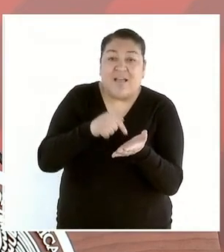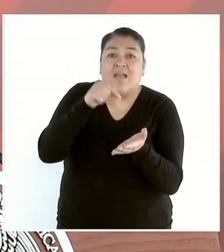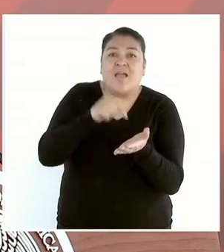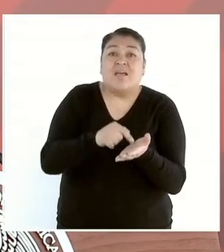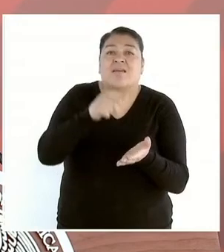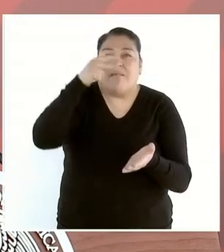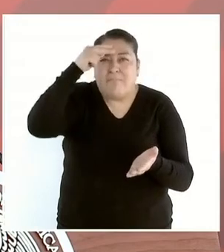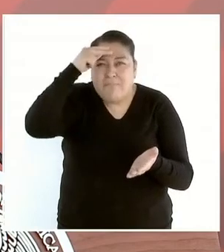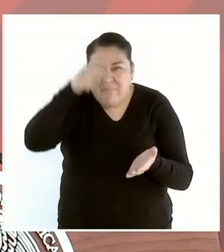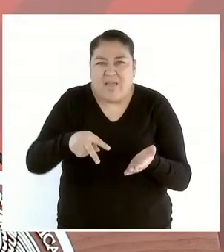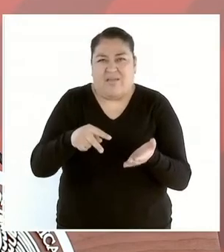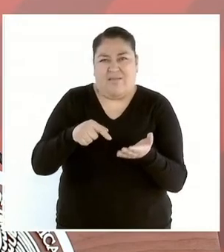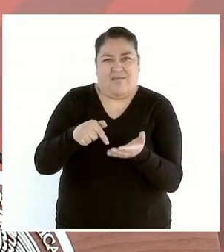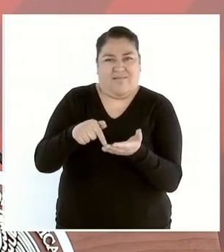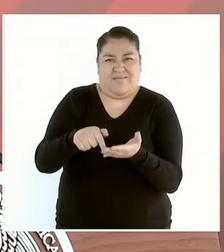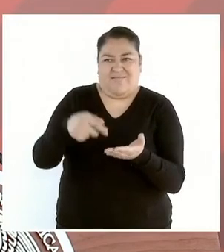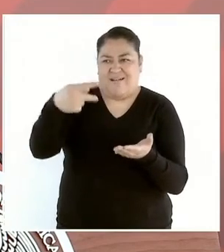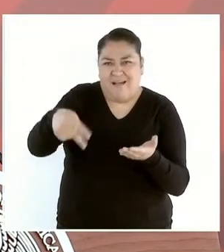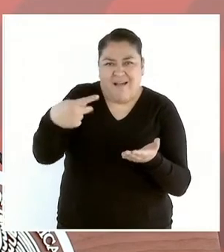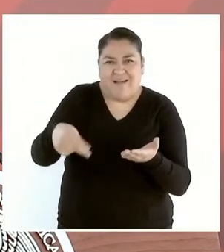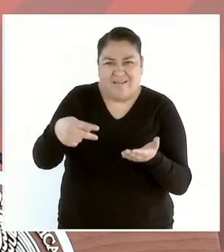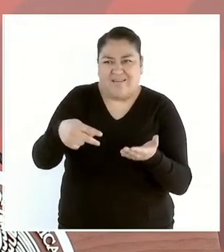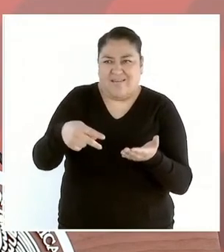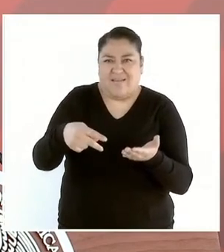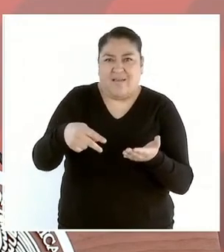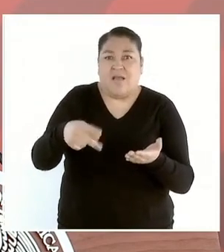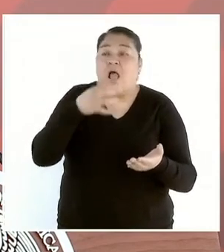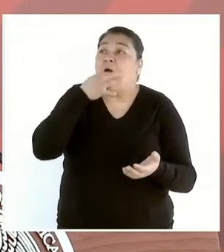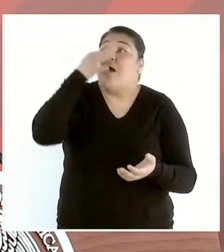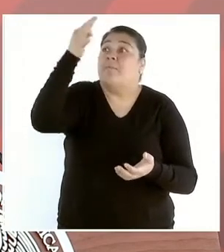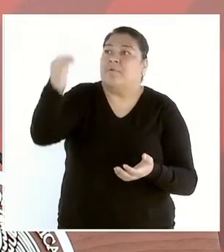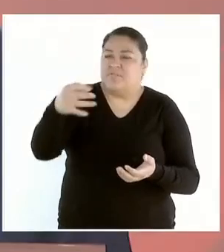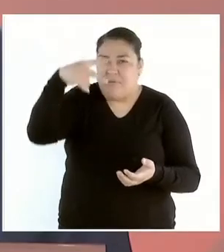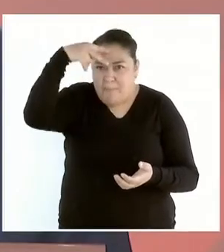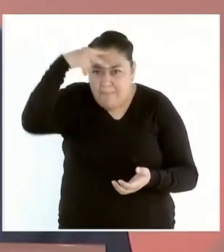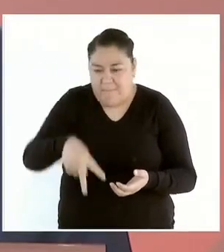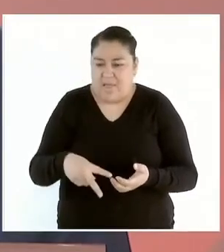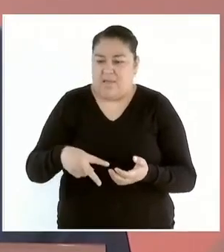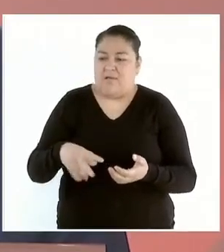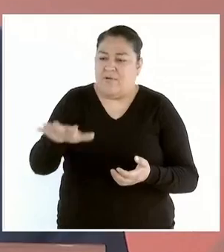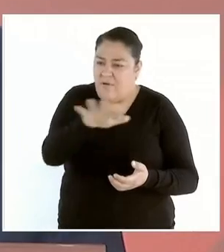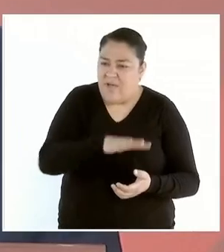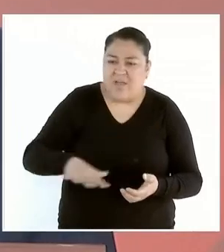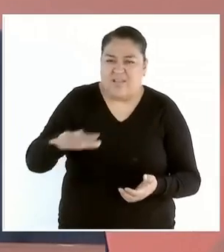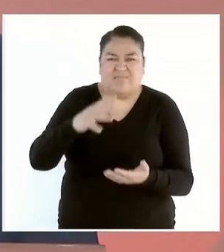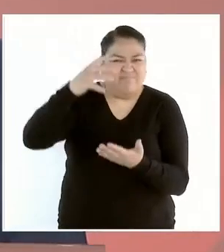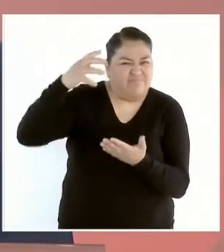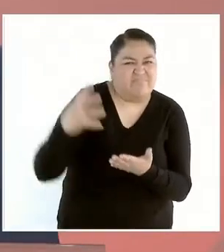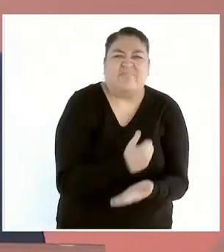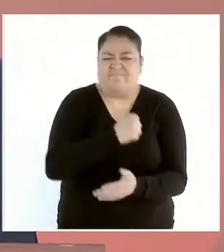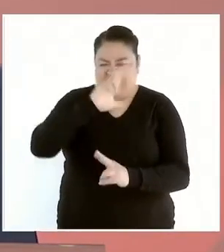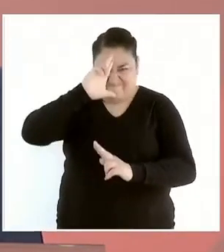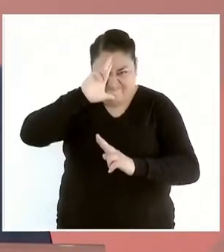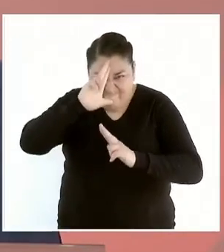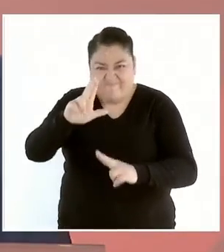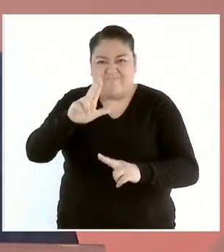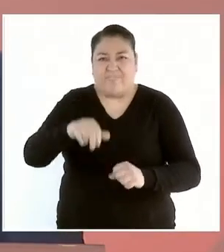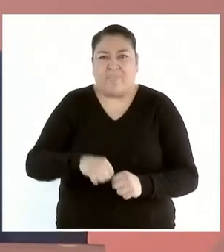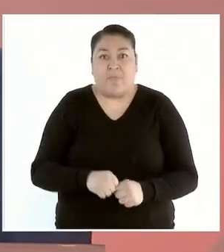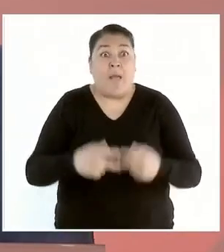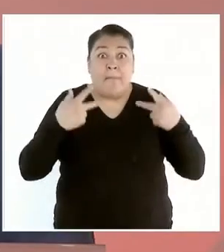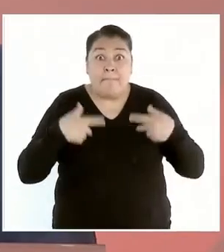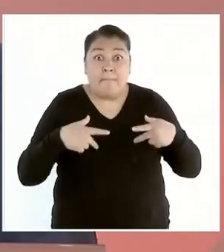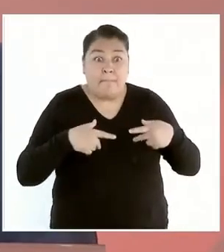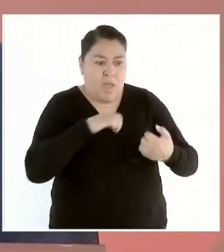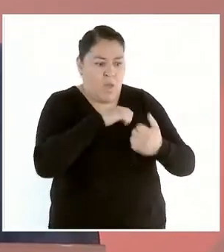nacionales se han cubierto de gloria el enemigo ha hecho esfuerzos